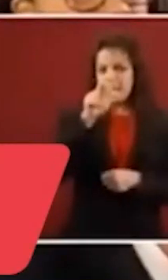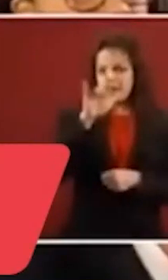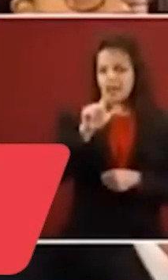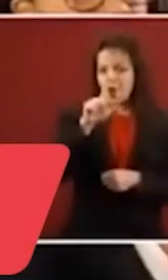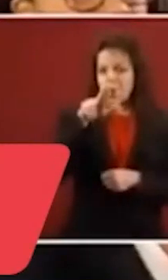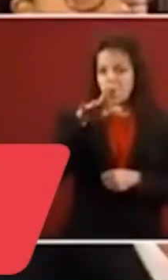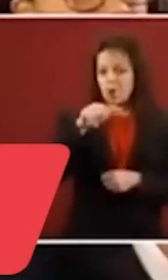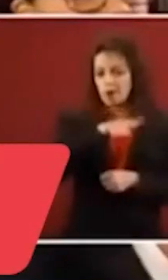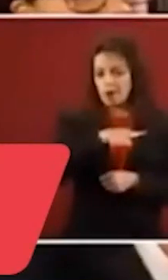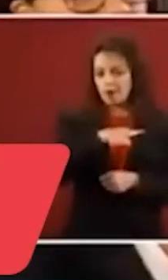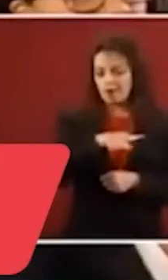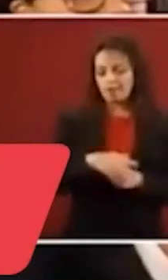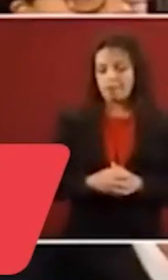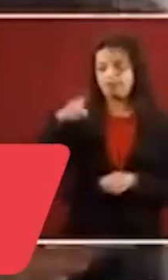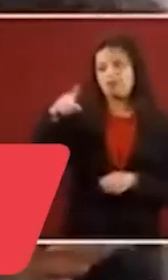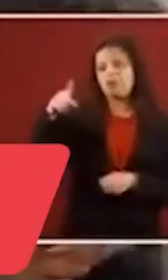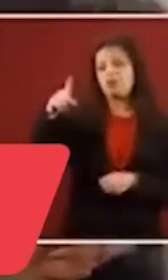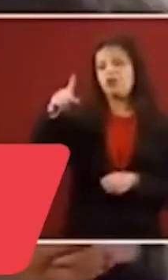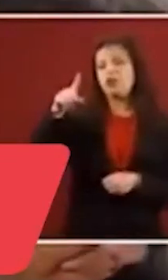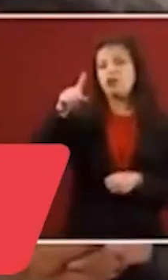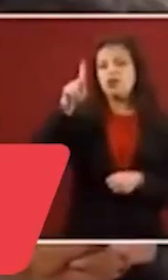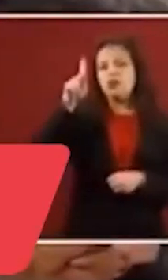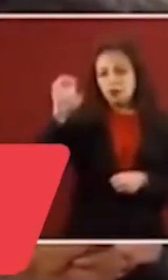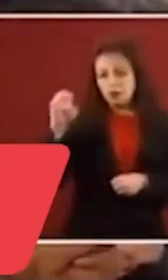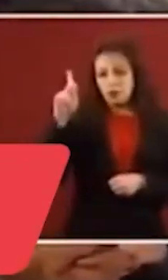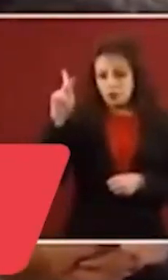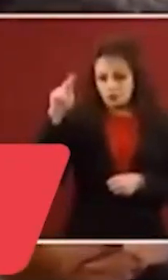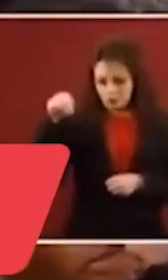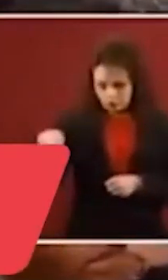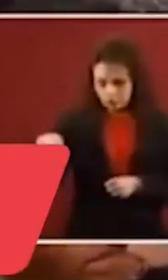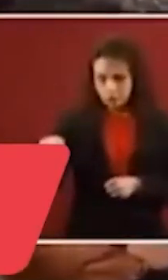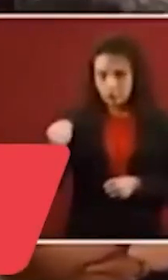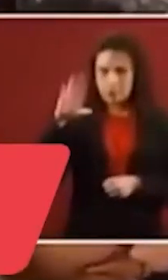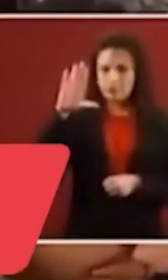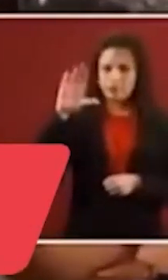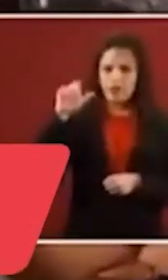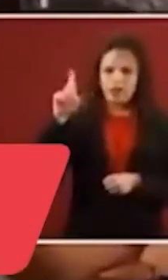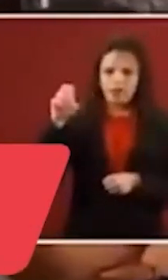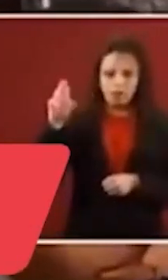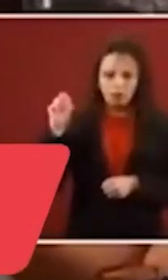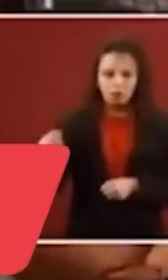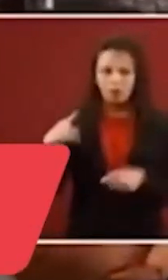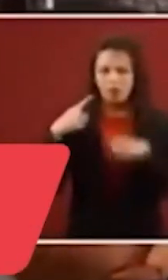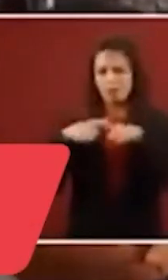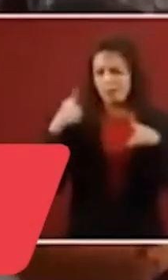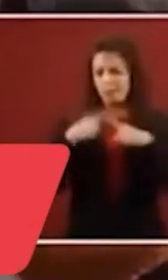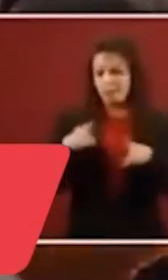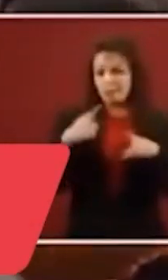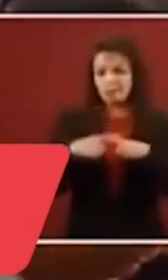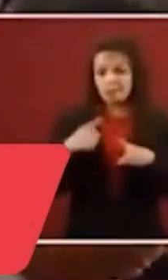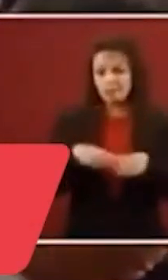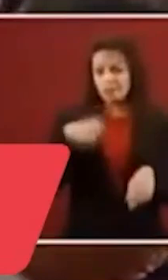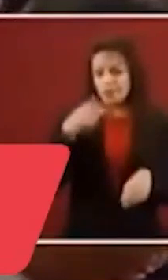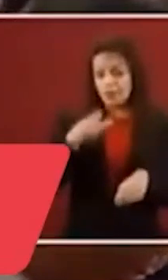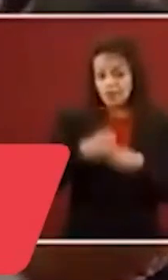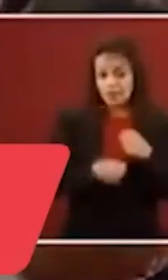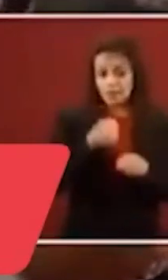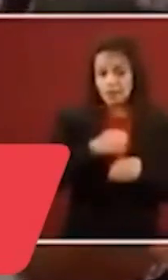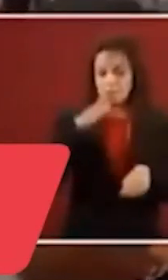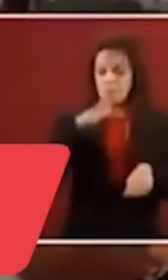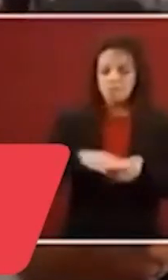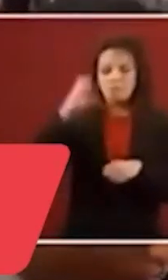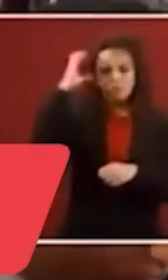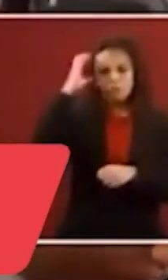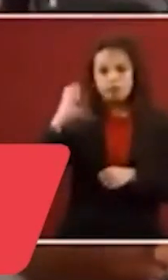agresión imperial contra Siria, contra Oriente Medio, y tú justamente me hace mención por ejemplo,